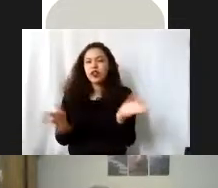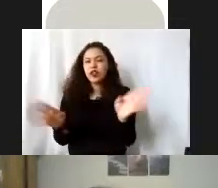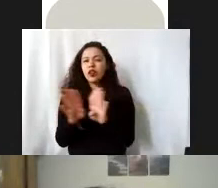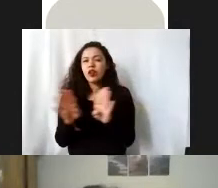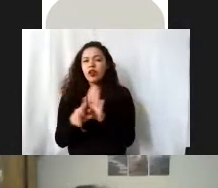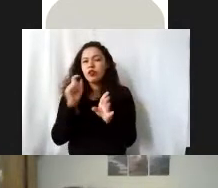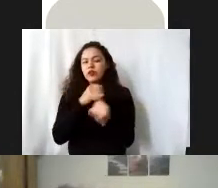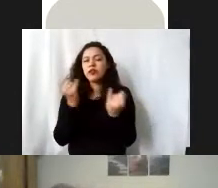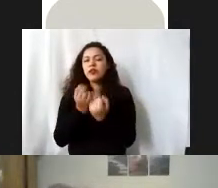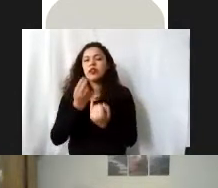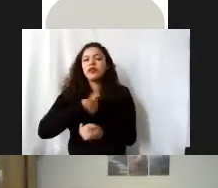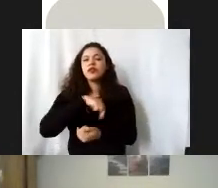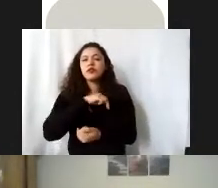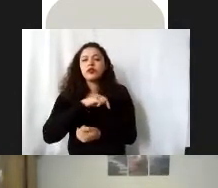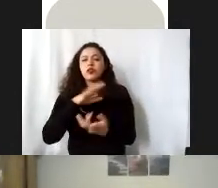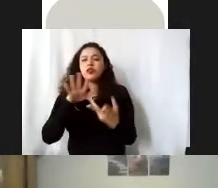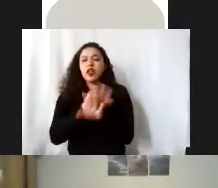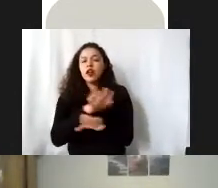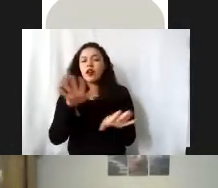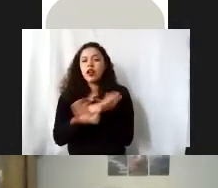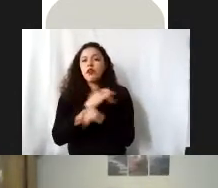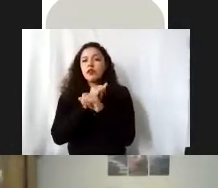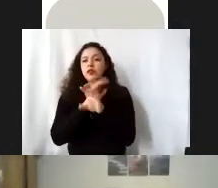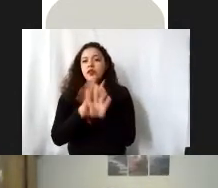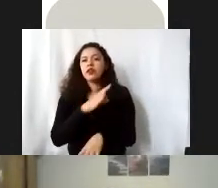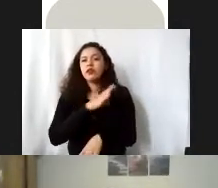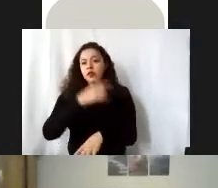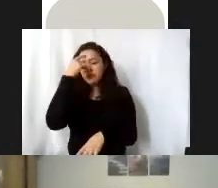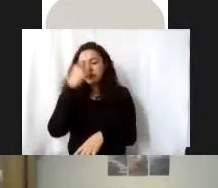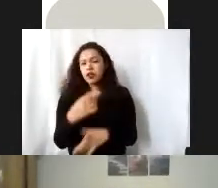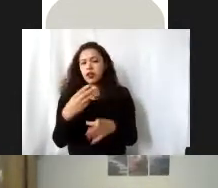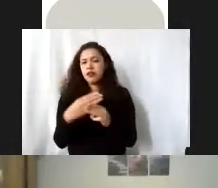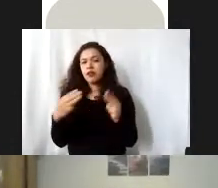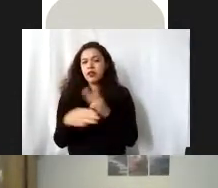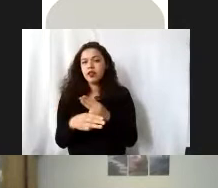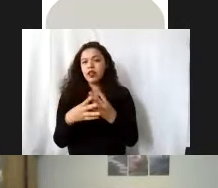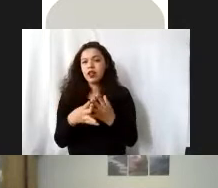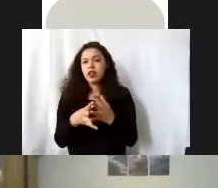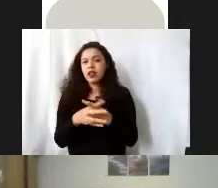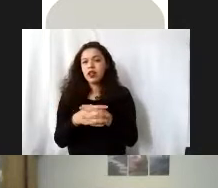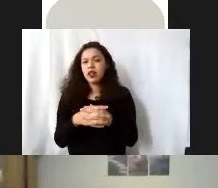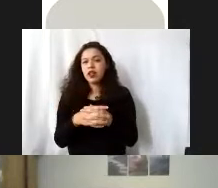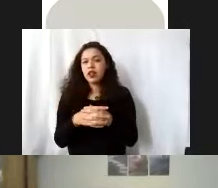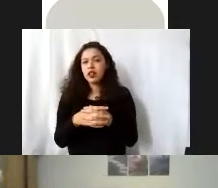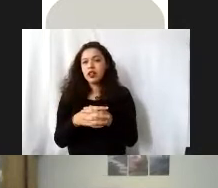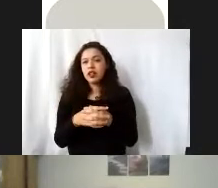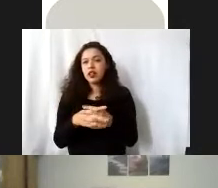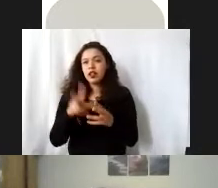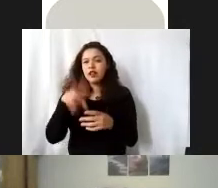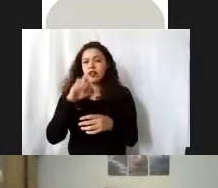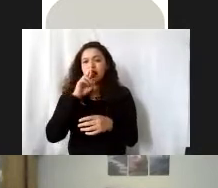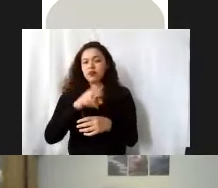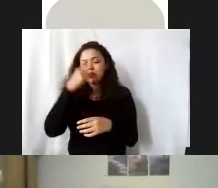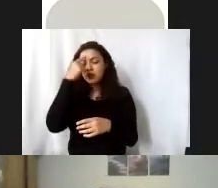puede ir actualizando nuestro instrumento para que realmente responda a